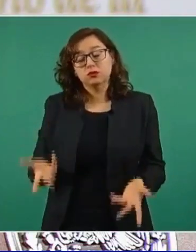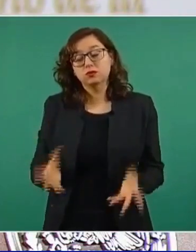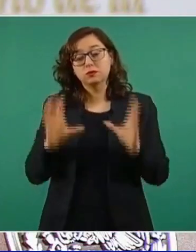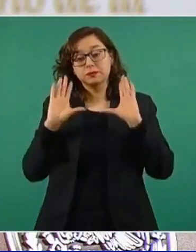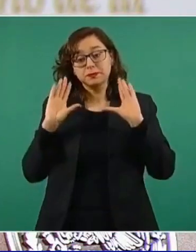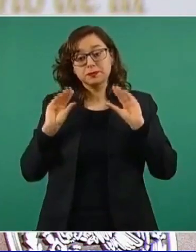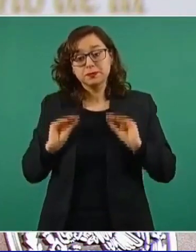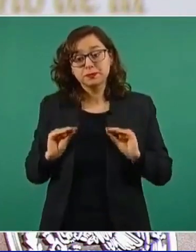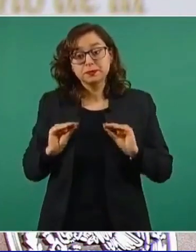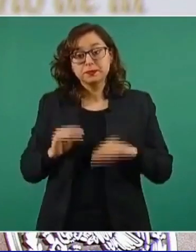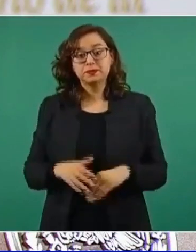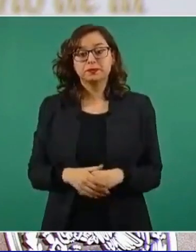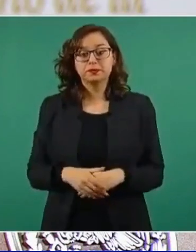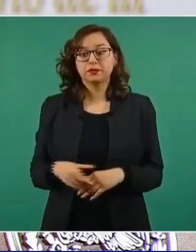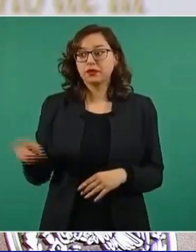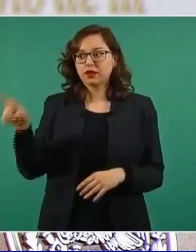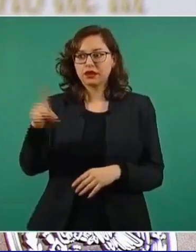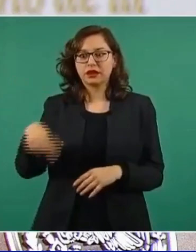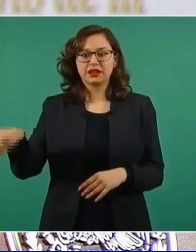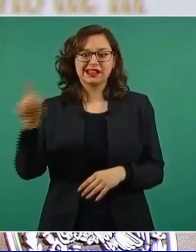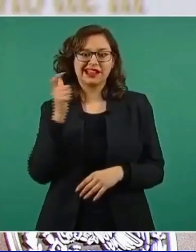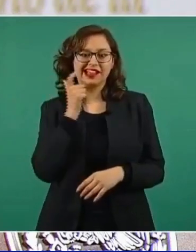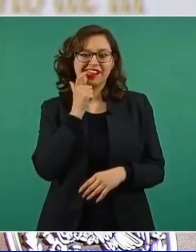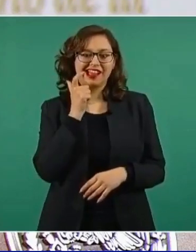que con una maniobra leguleya